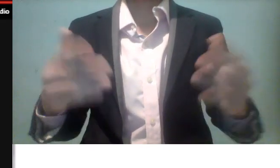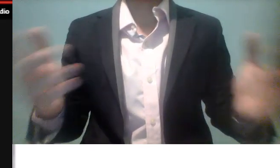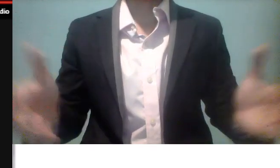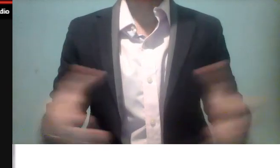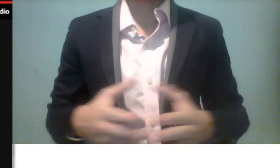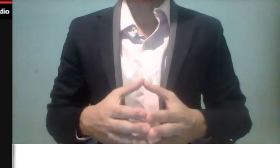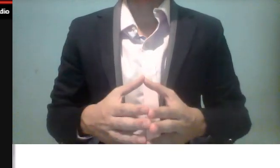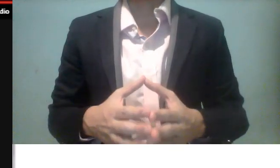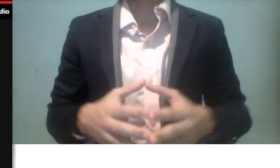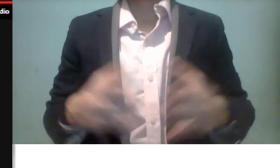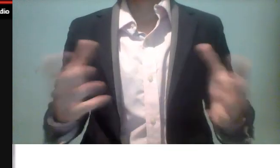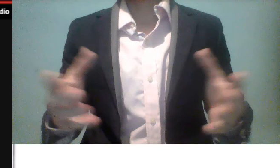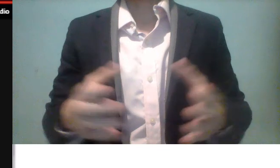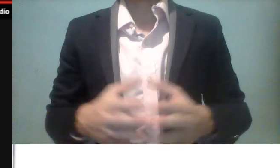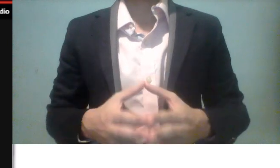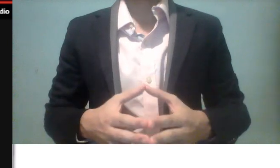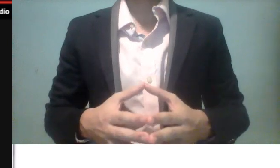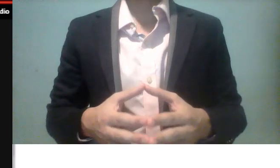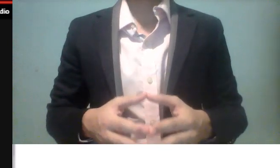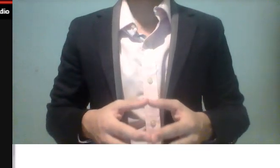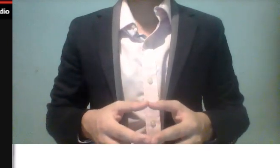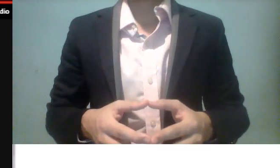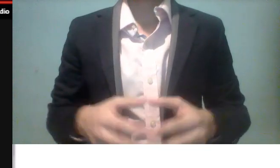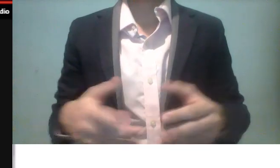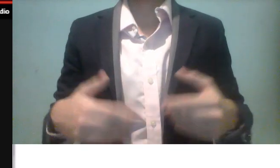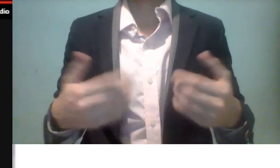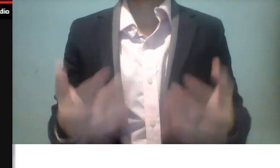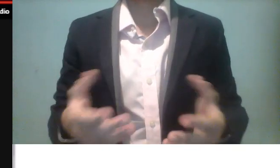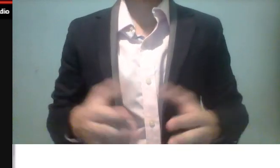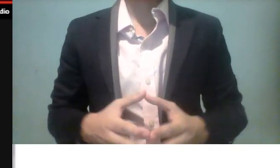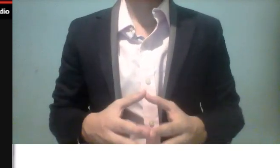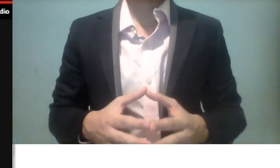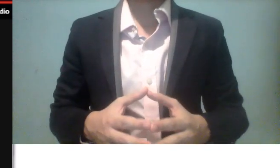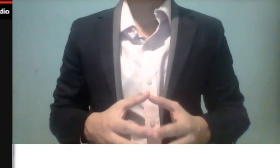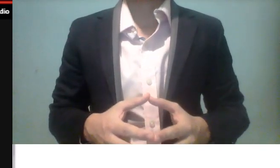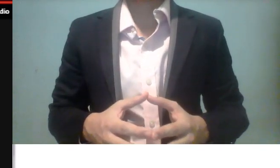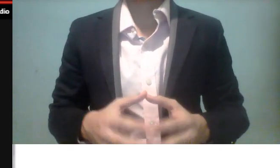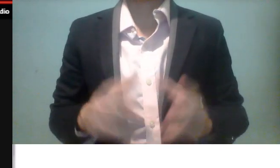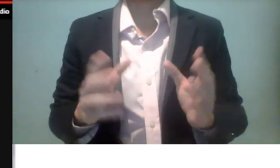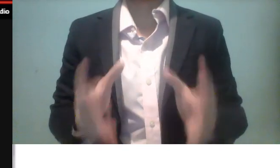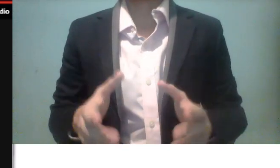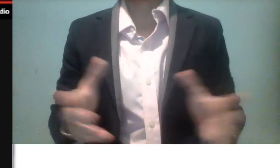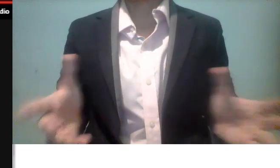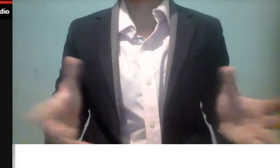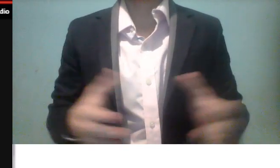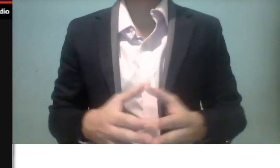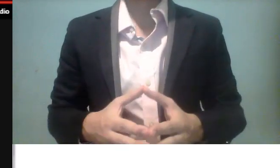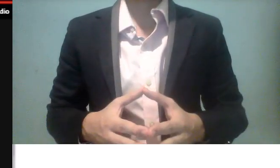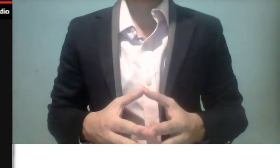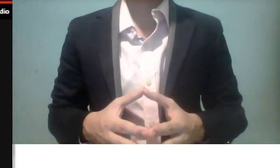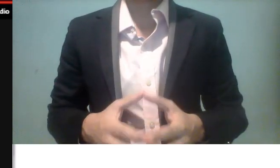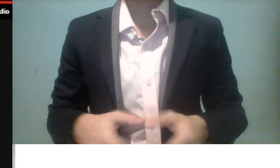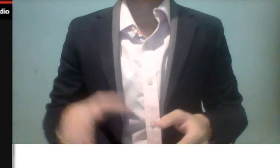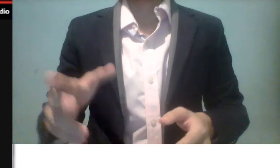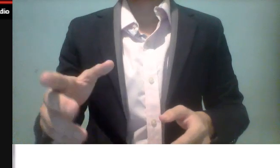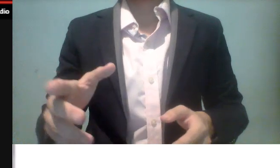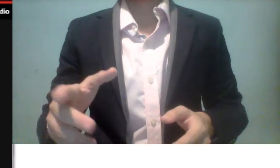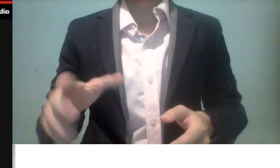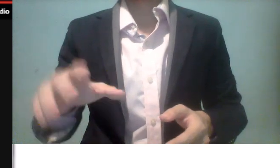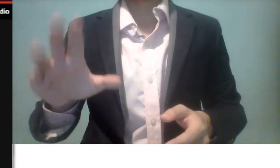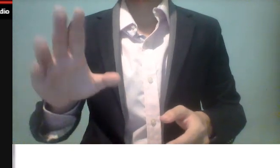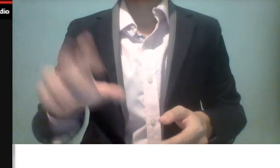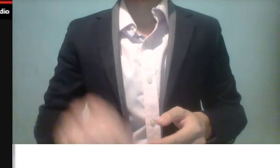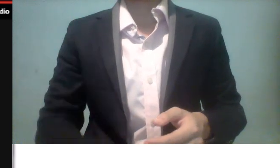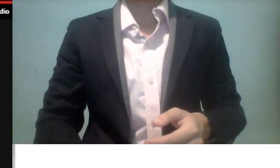por X o Y circunstancia pero bueno en general no me queda nada más que decir más que si esta información les agradó me pueden dejar un like, un comentario y suscribirse y nada nos